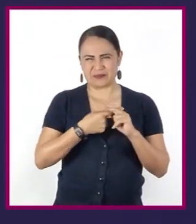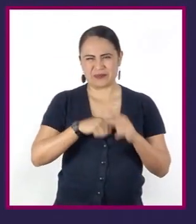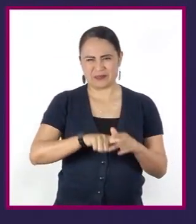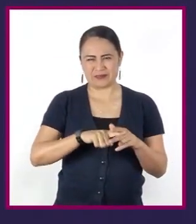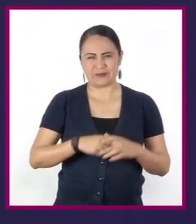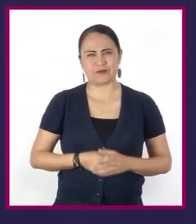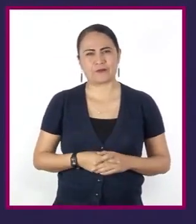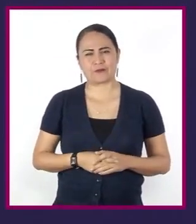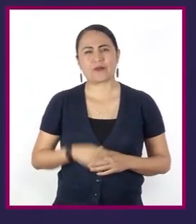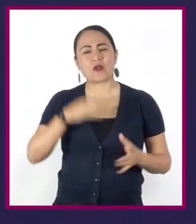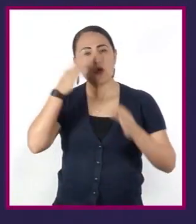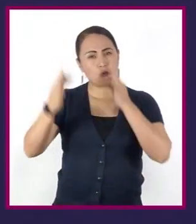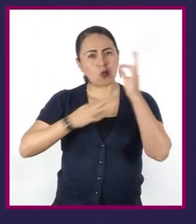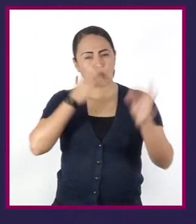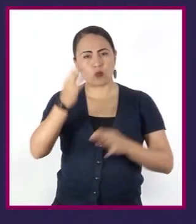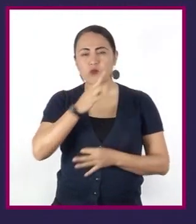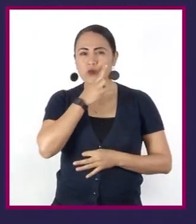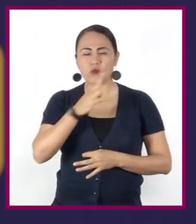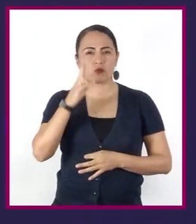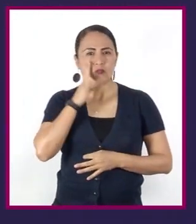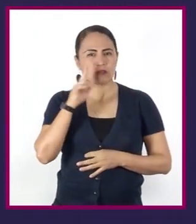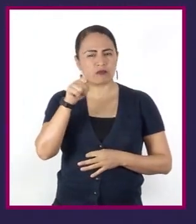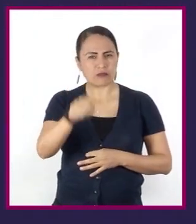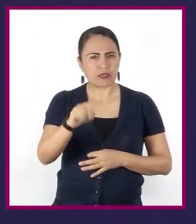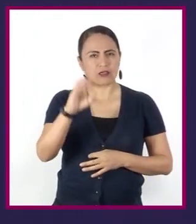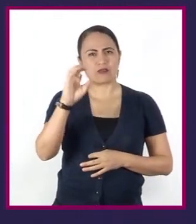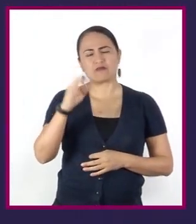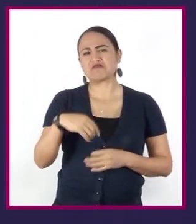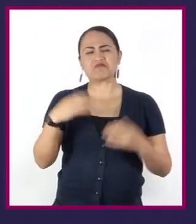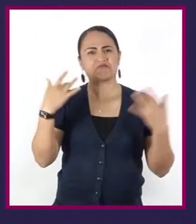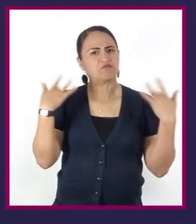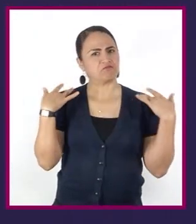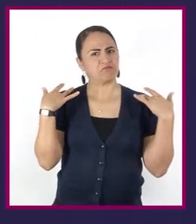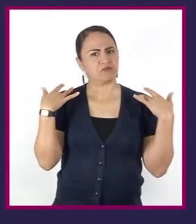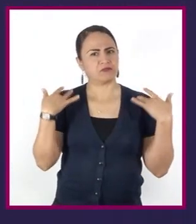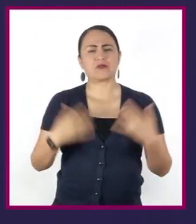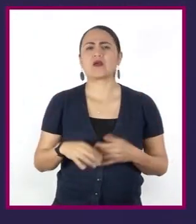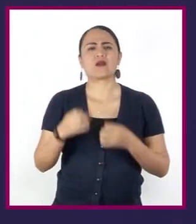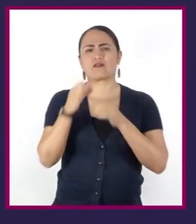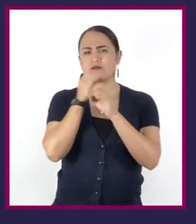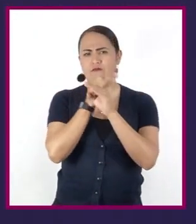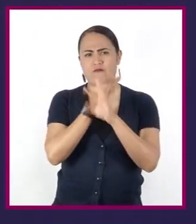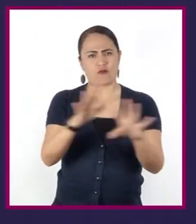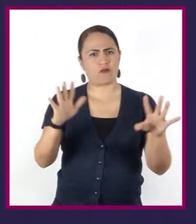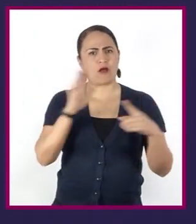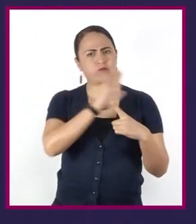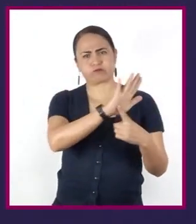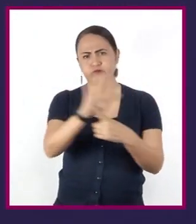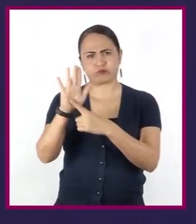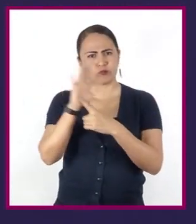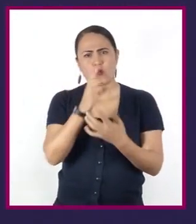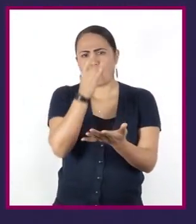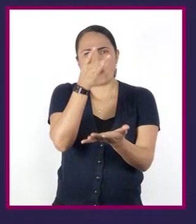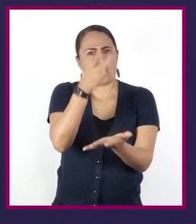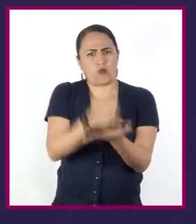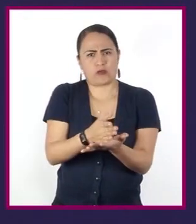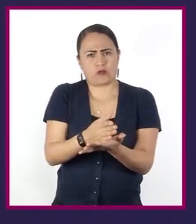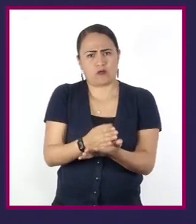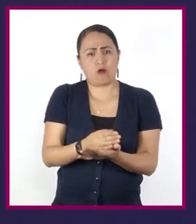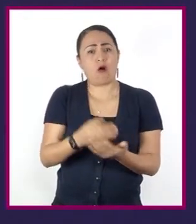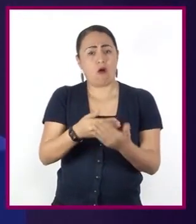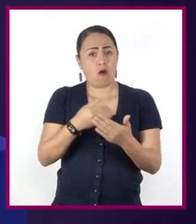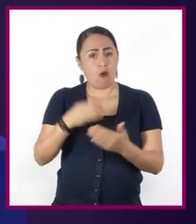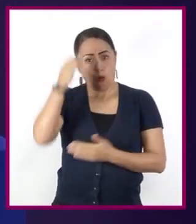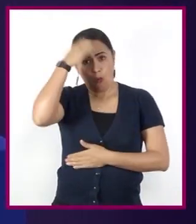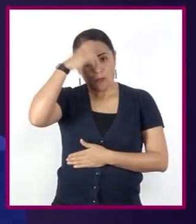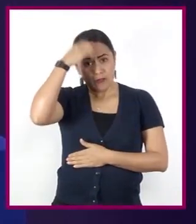que las noticias tienen un carácter objetivo, es decir, solo buscan informar lo sucedido sin dar un juicio de valor.